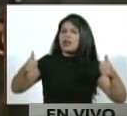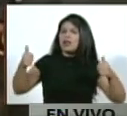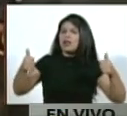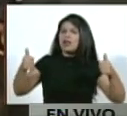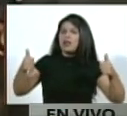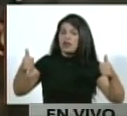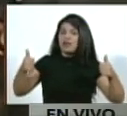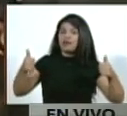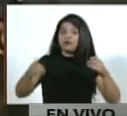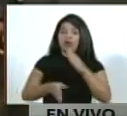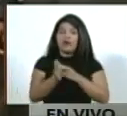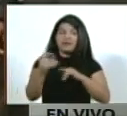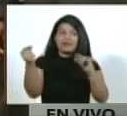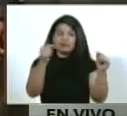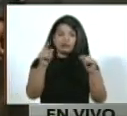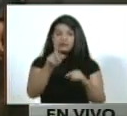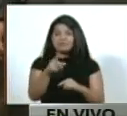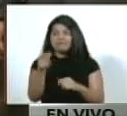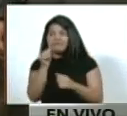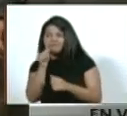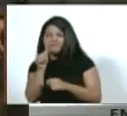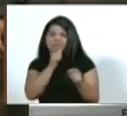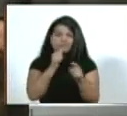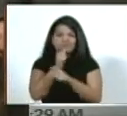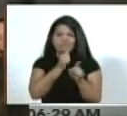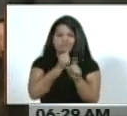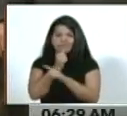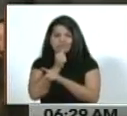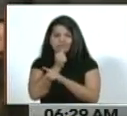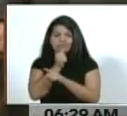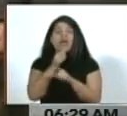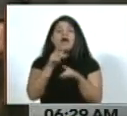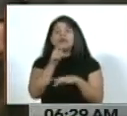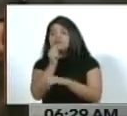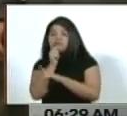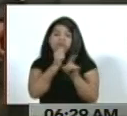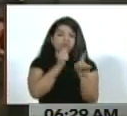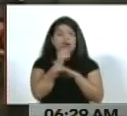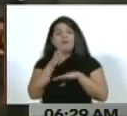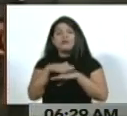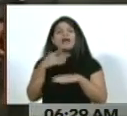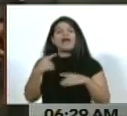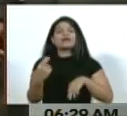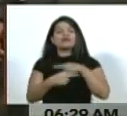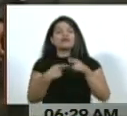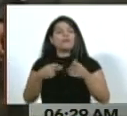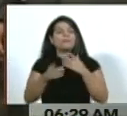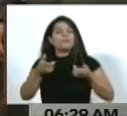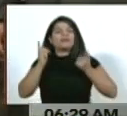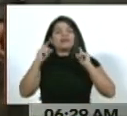Aspecto que se sigue debatiendo, y se está debatiendo porque hay una revolución,